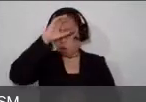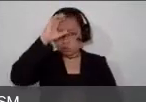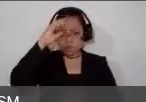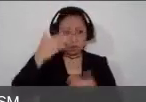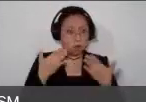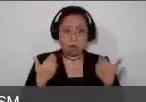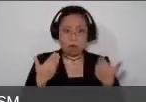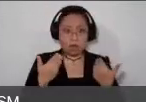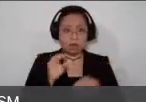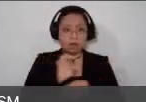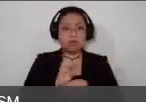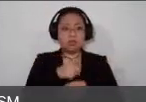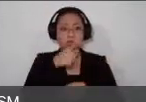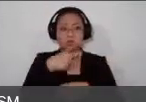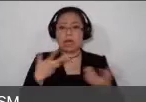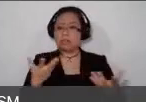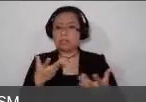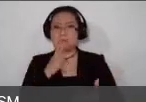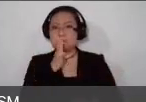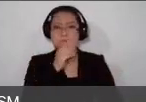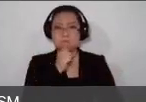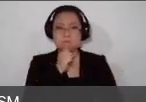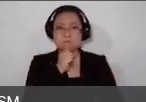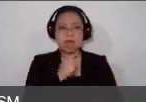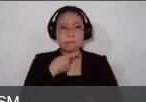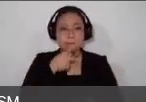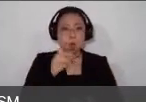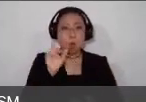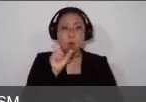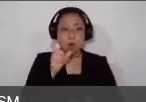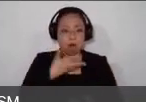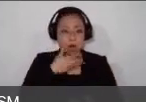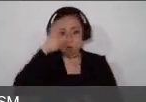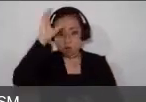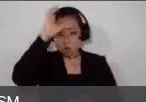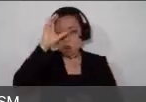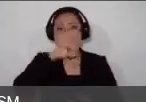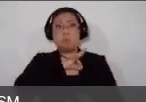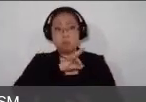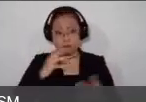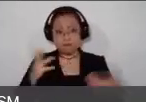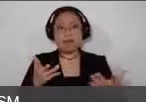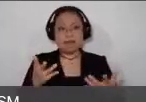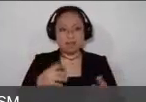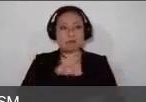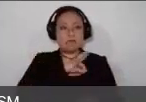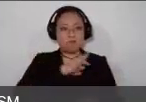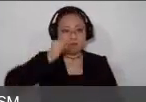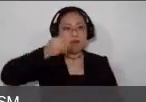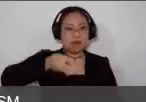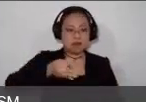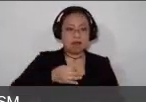actuar yo siempre digo que la mujer ha tenido en su evolución